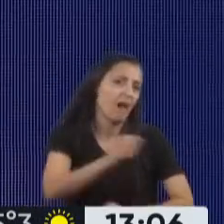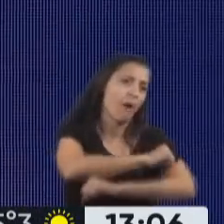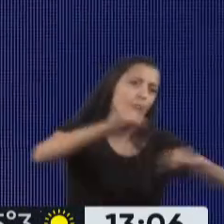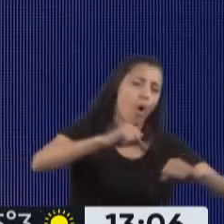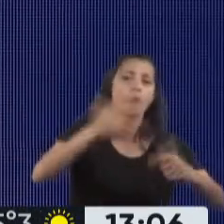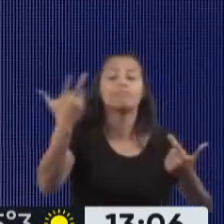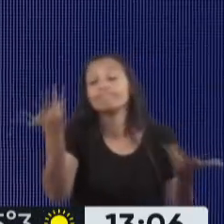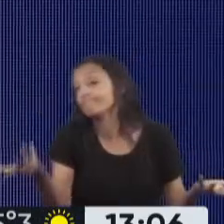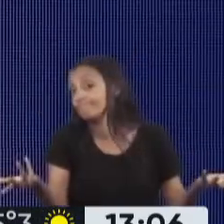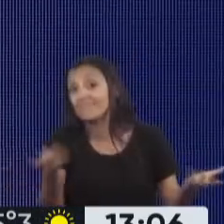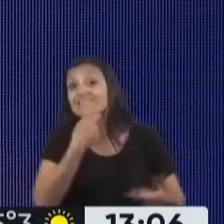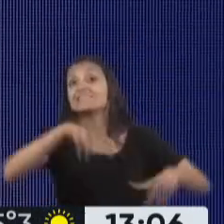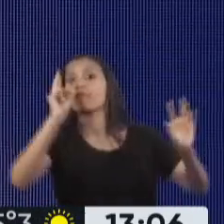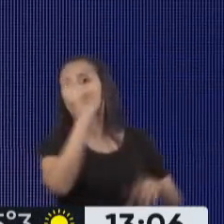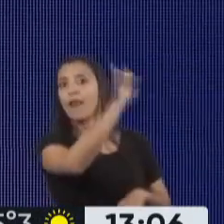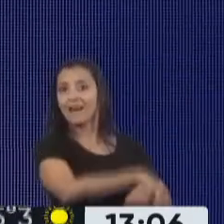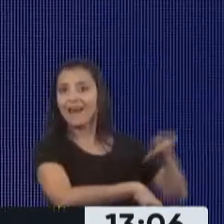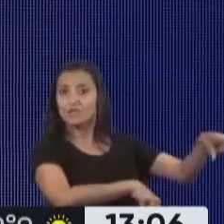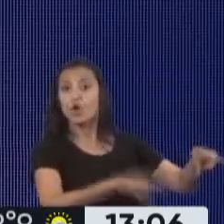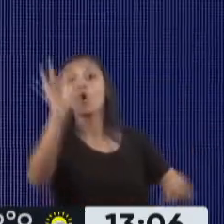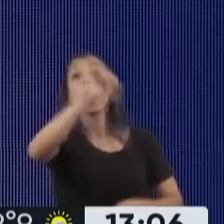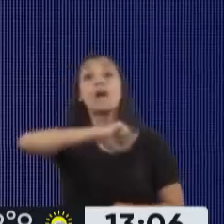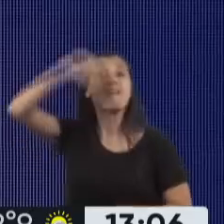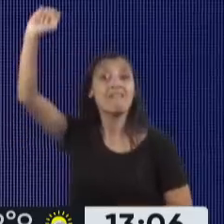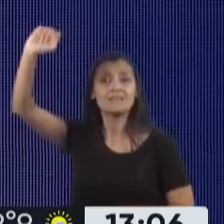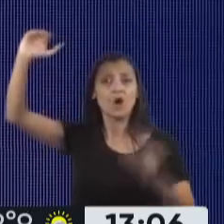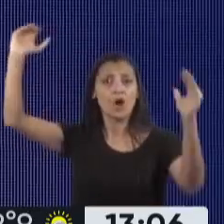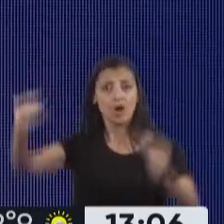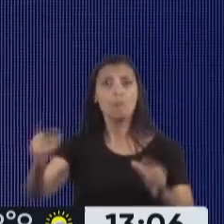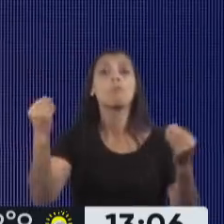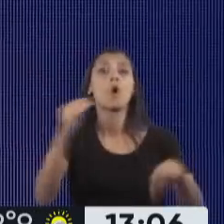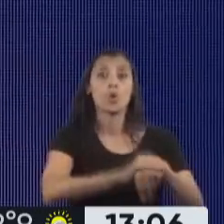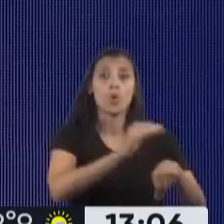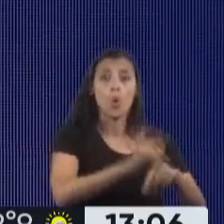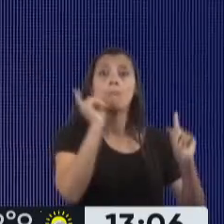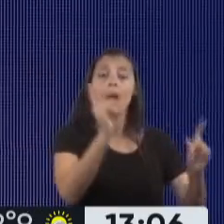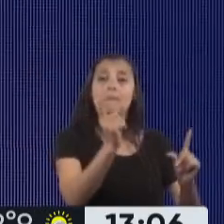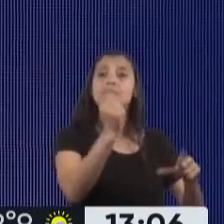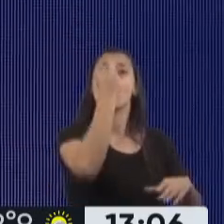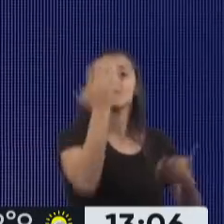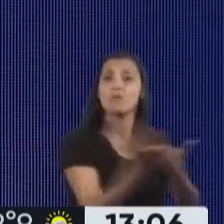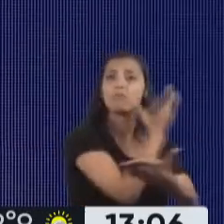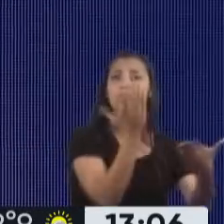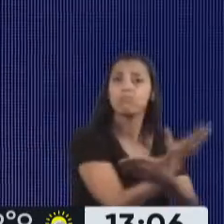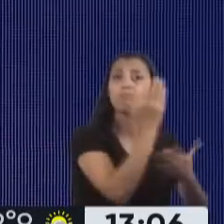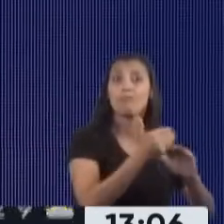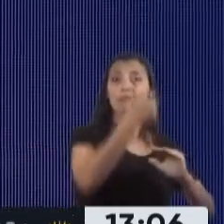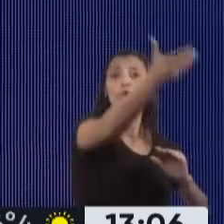estaríamos discutiendo que la inflación no baja porque la expectativa de emisión, ya que esos pasivos remunerados son emisión